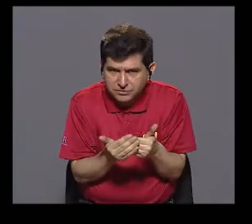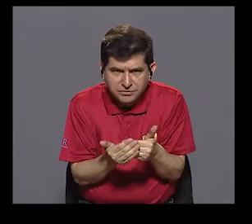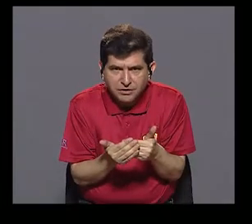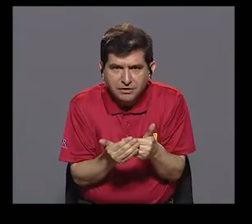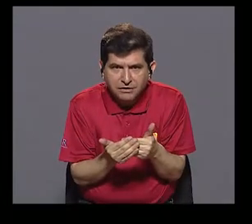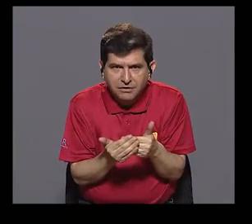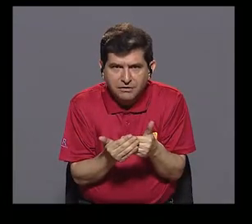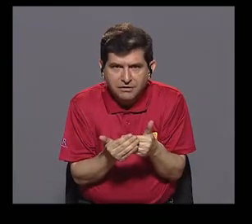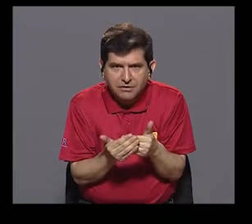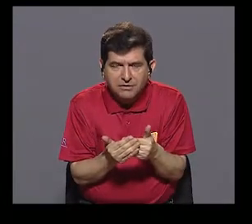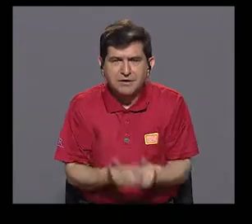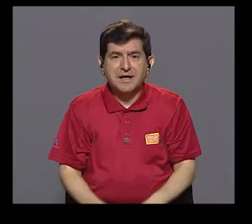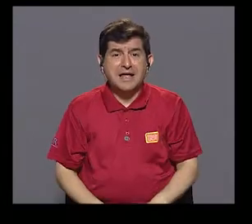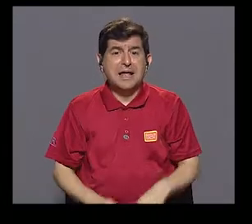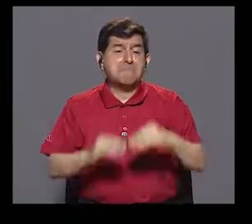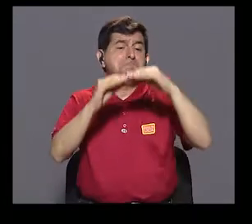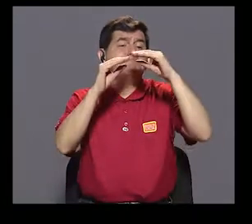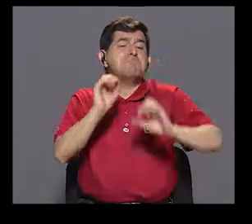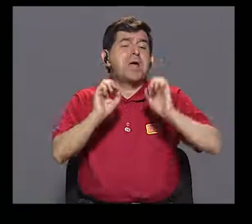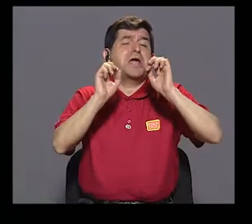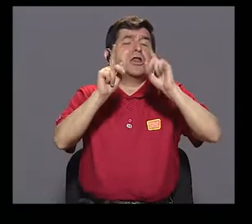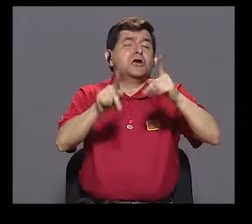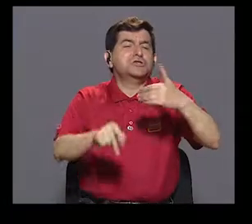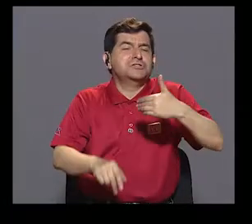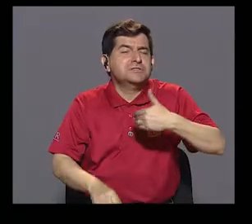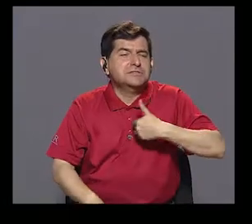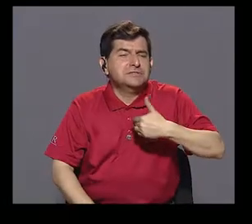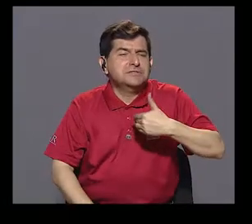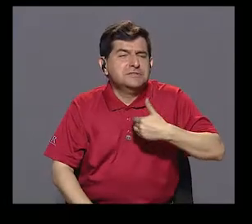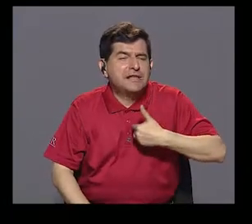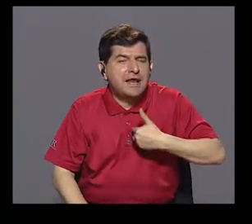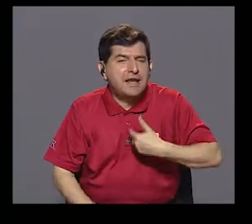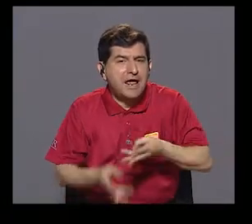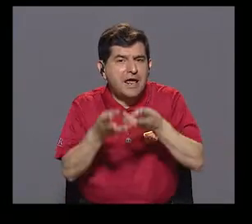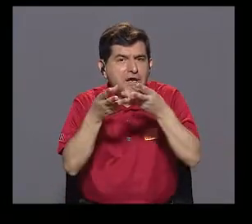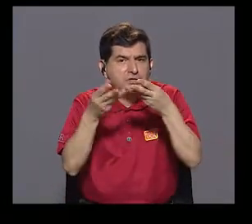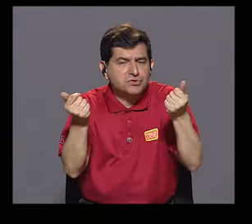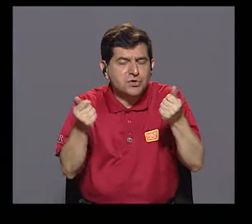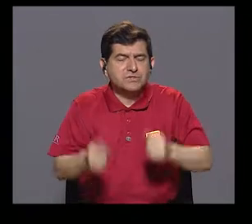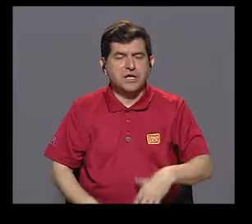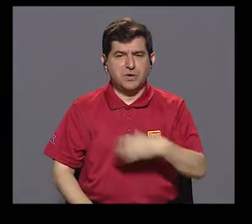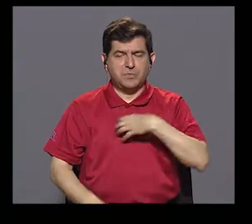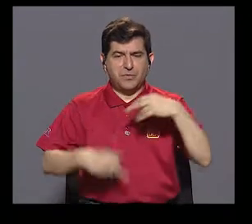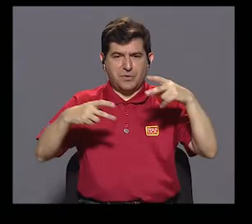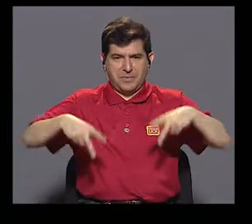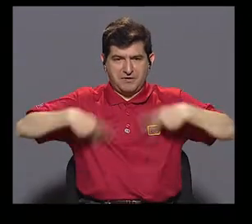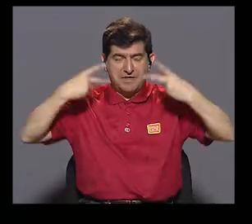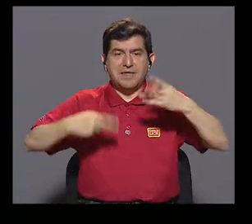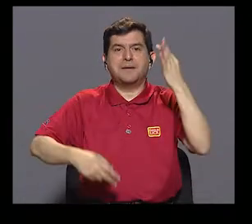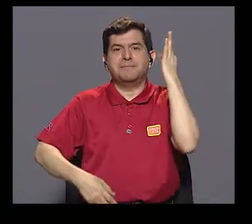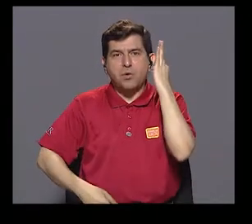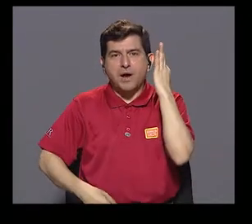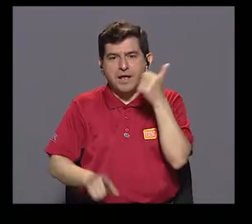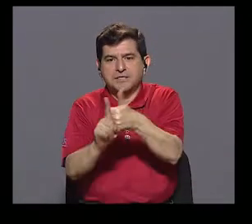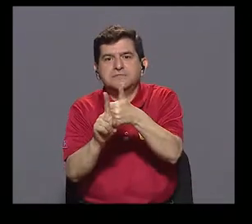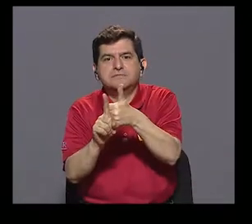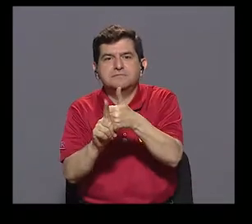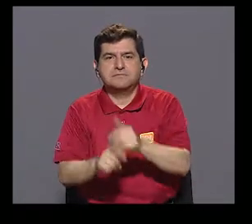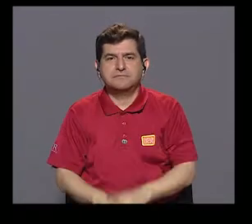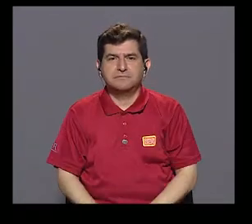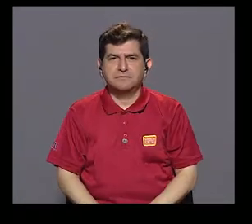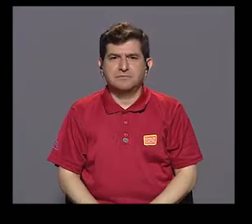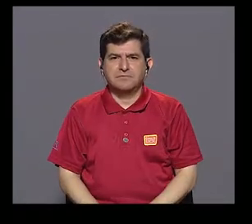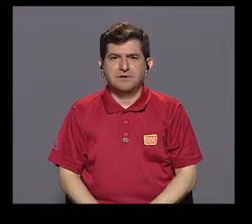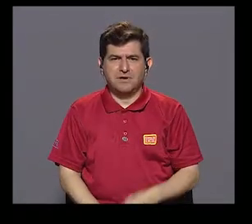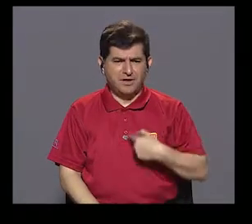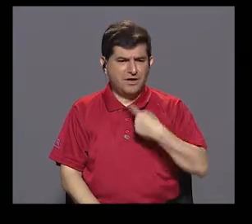eso, las que menos posibilidades tenemos de resolver sobre nuestras vidas somos las mujeres. ¿Qué